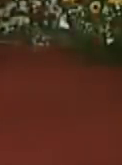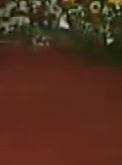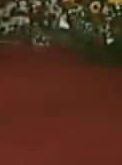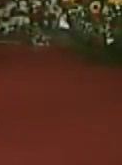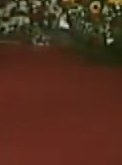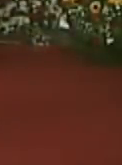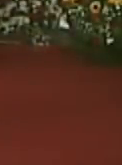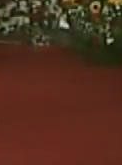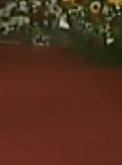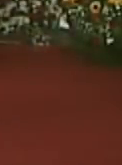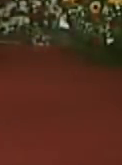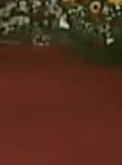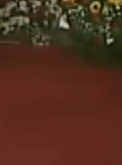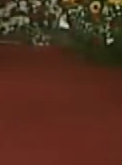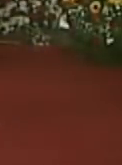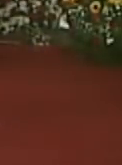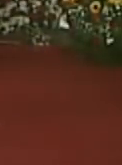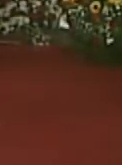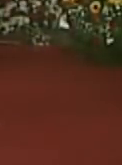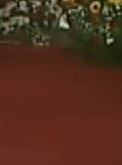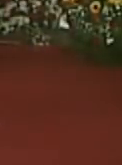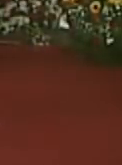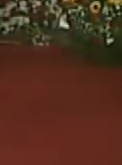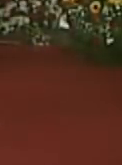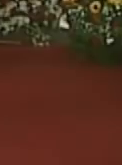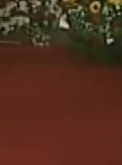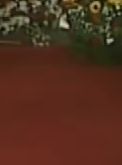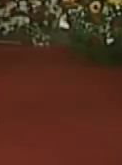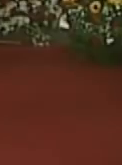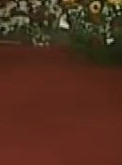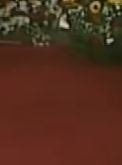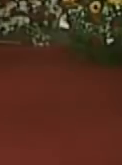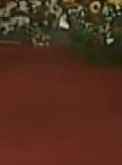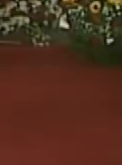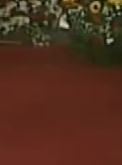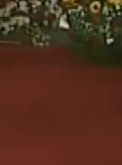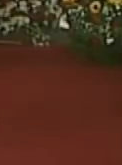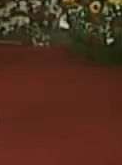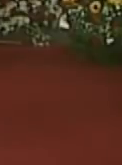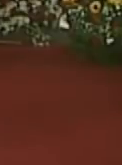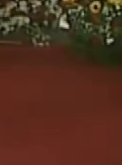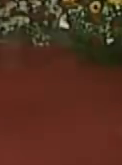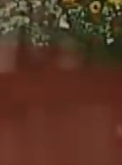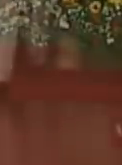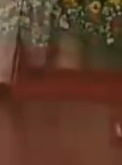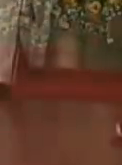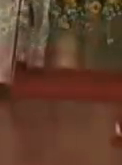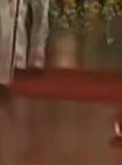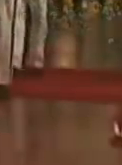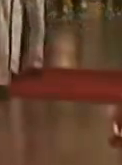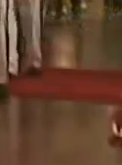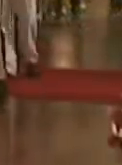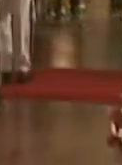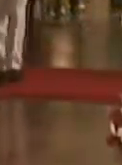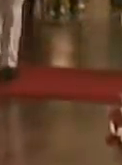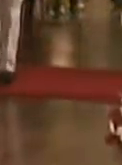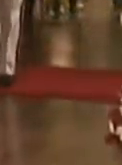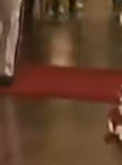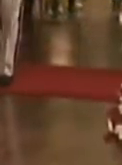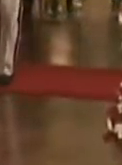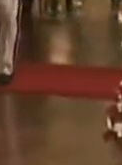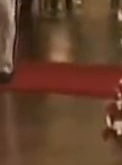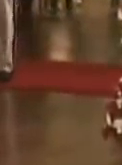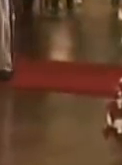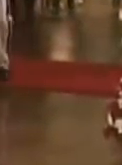espíritu autocrítico. Nunca titubeó para llamar a la revisión de la acción socialista. Profe, dejas un vacío enorme en